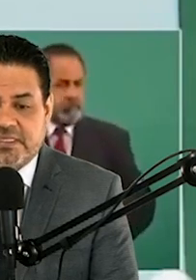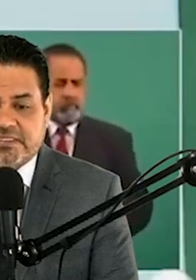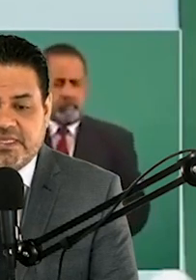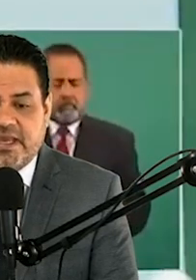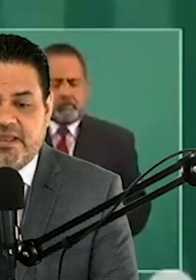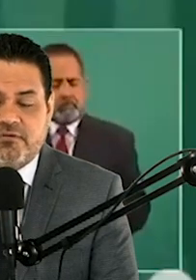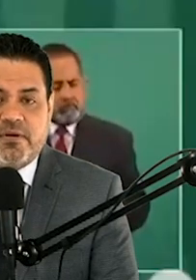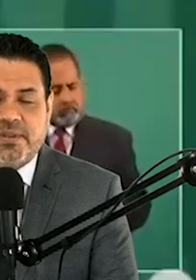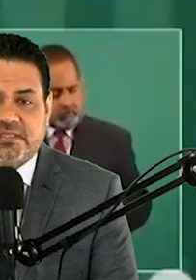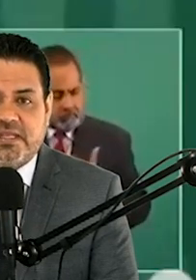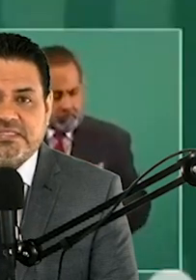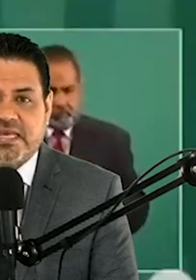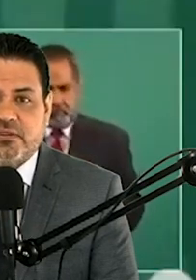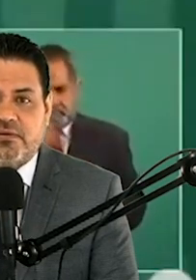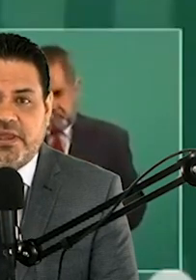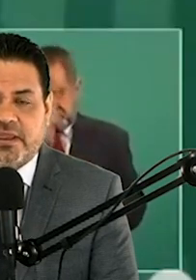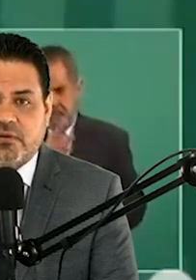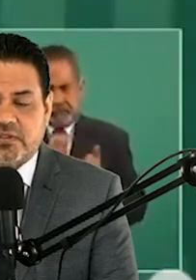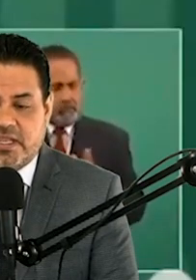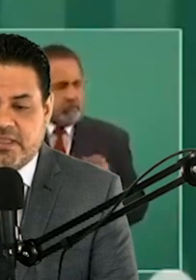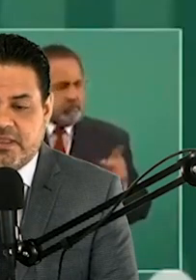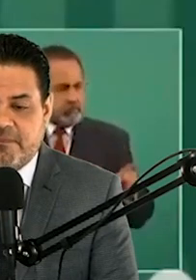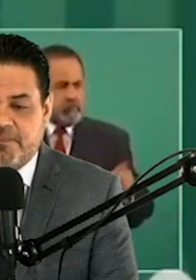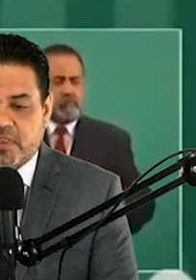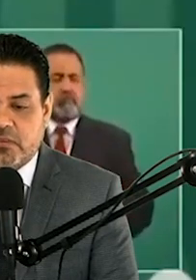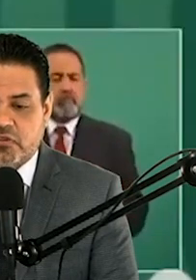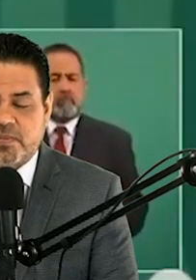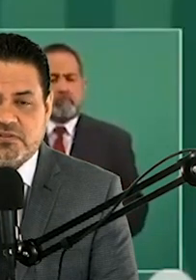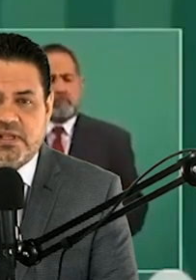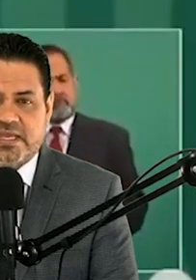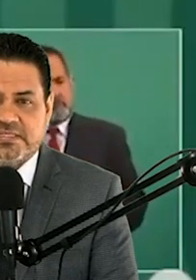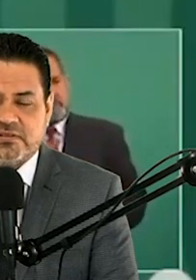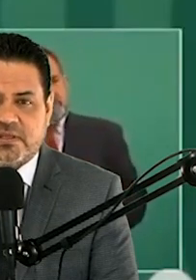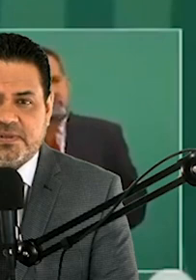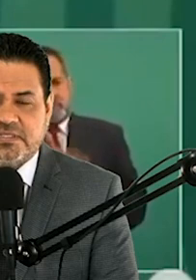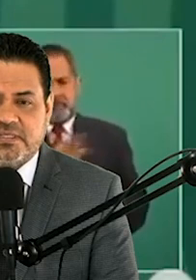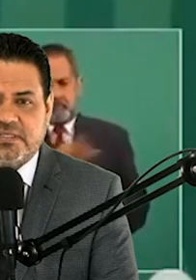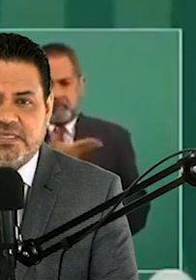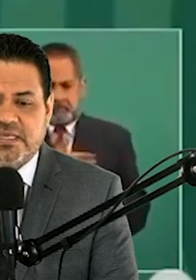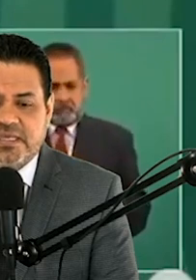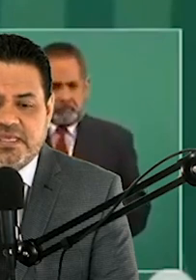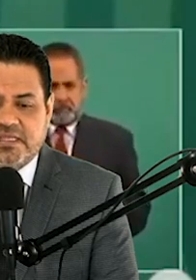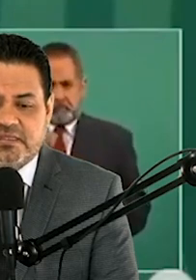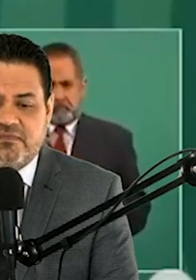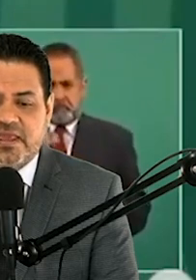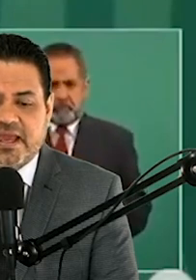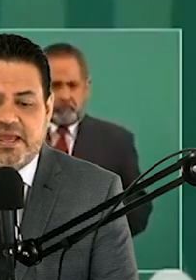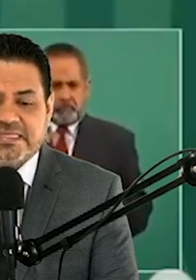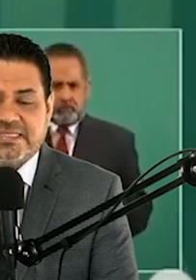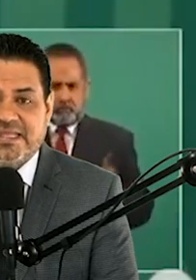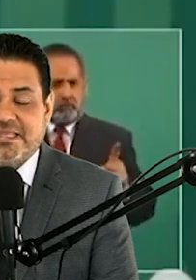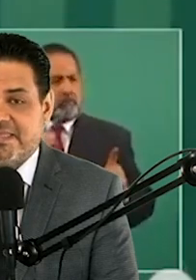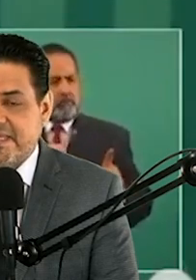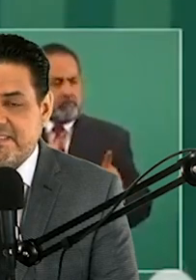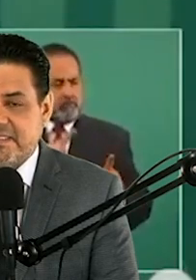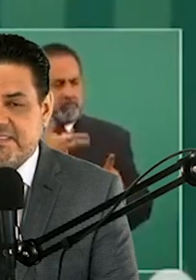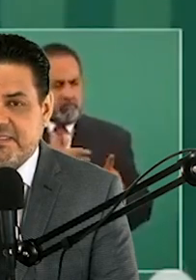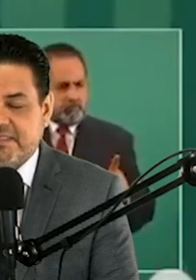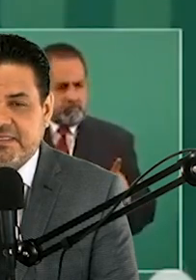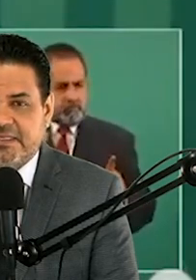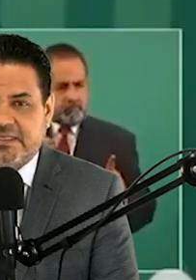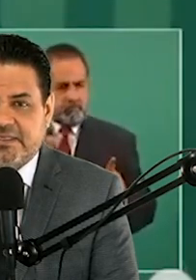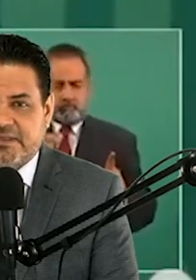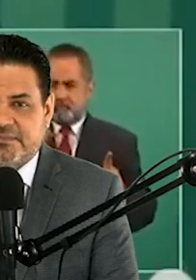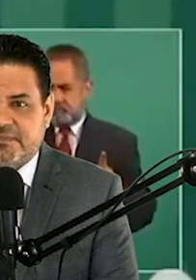sea nuevamente lanzado en contra de dos personajes a los que el presidente identifica están detrás de